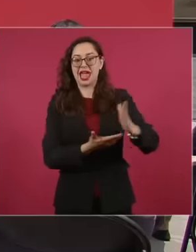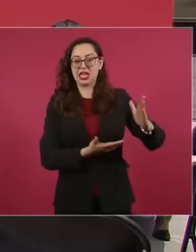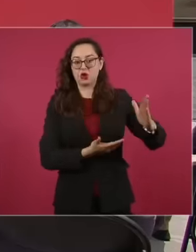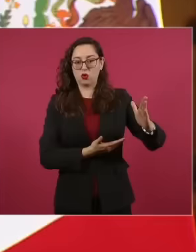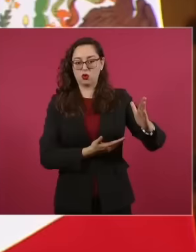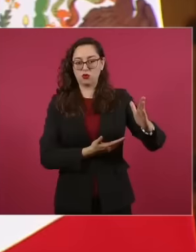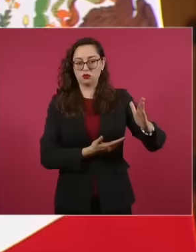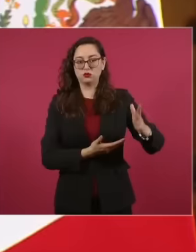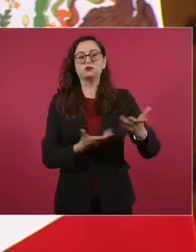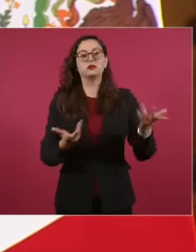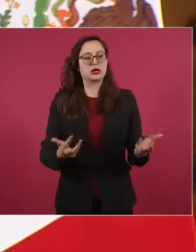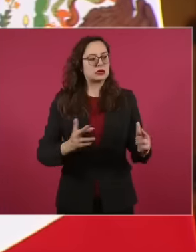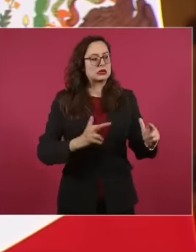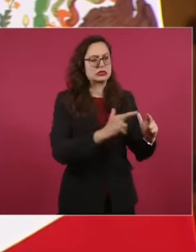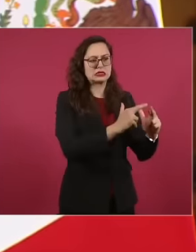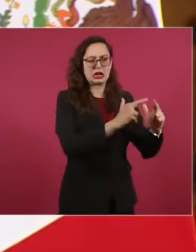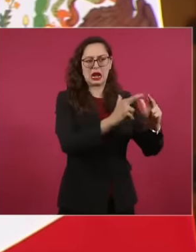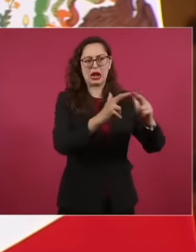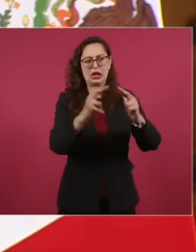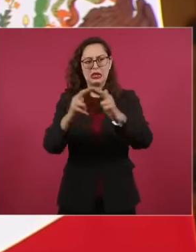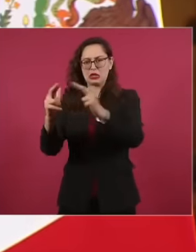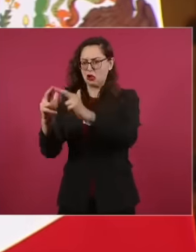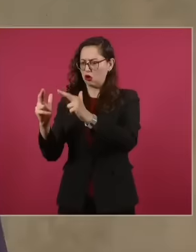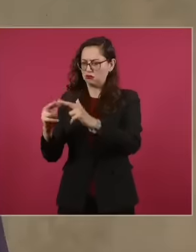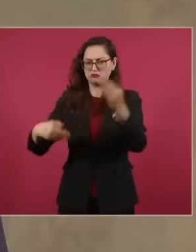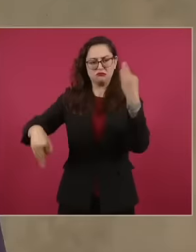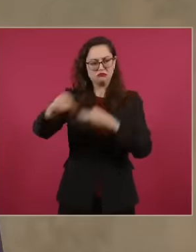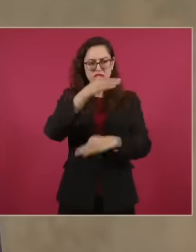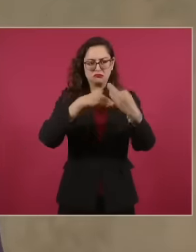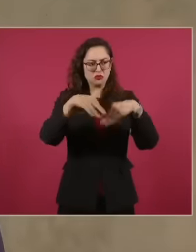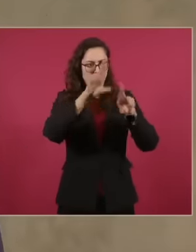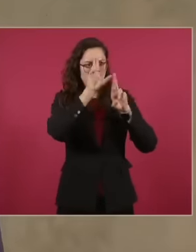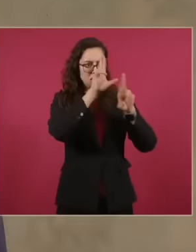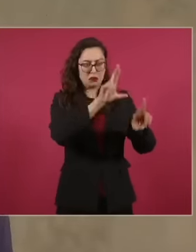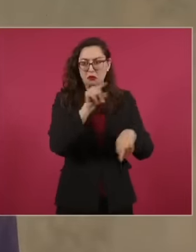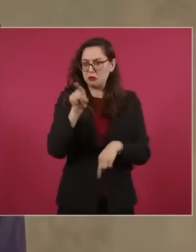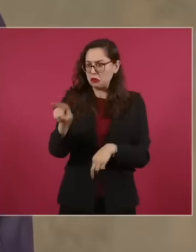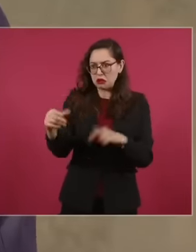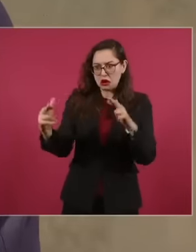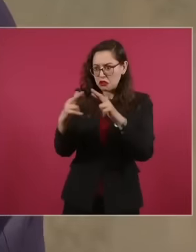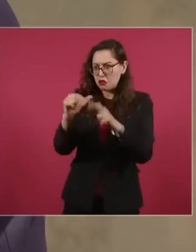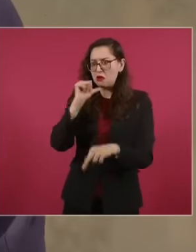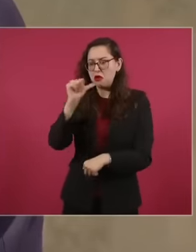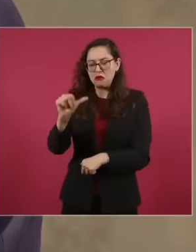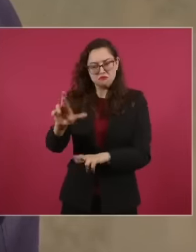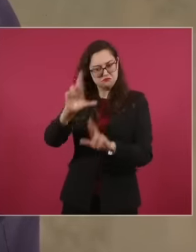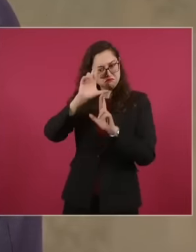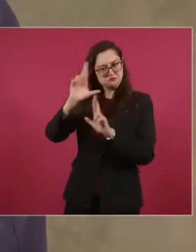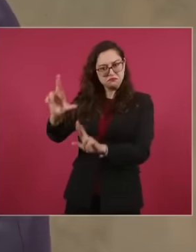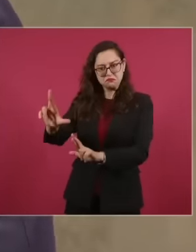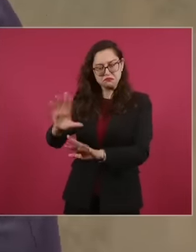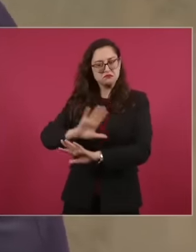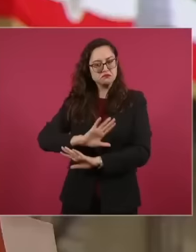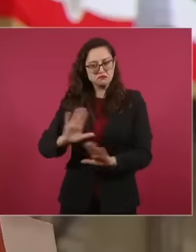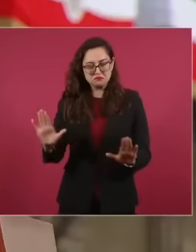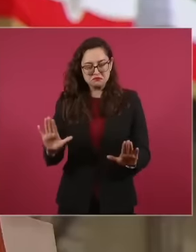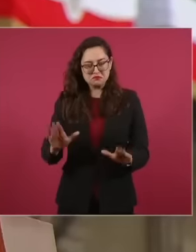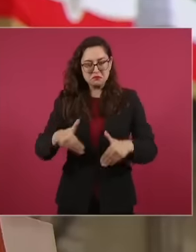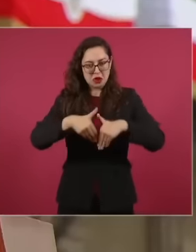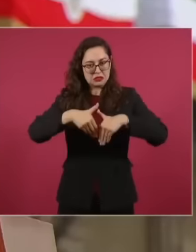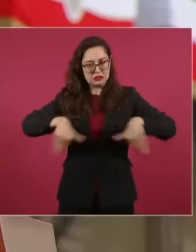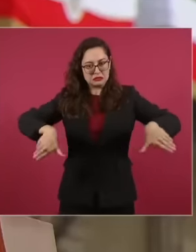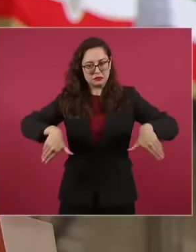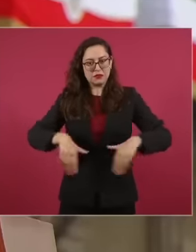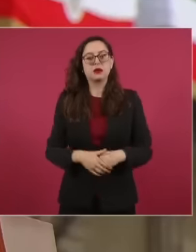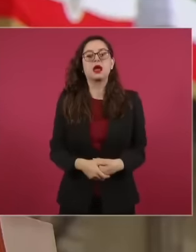respetuosos de todas las religiones y de los no creyentes. Es un timbre de orgullo poder informar